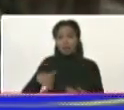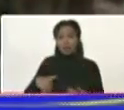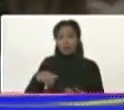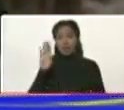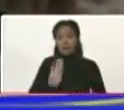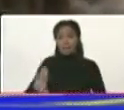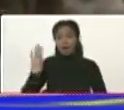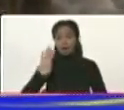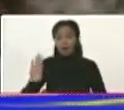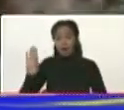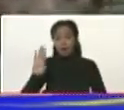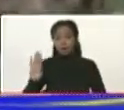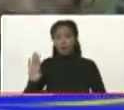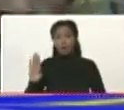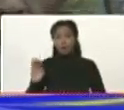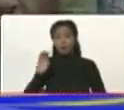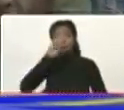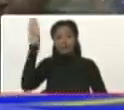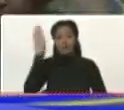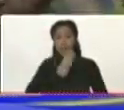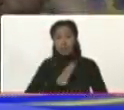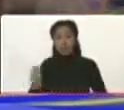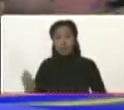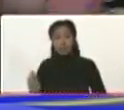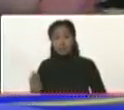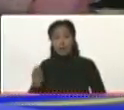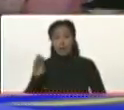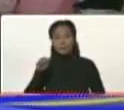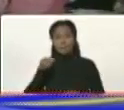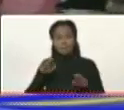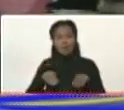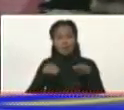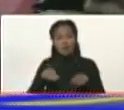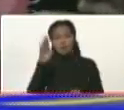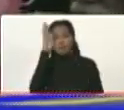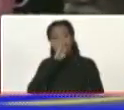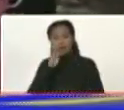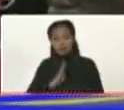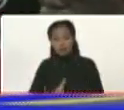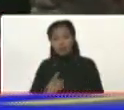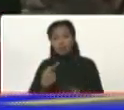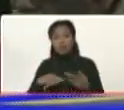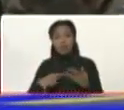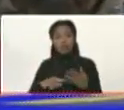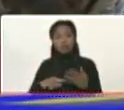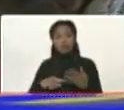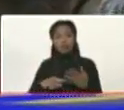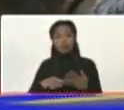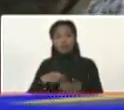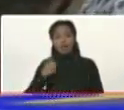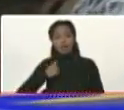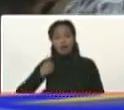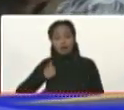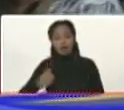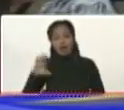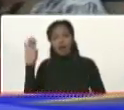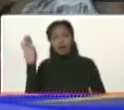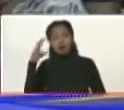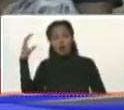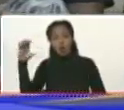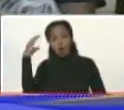Barbados, Belice, Benín, Bolivia, Brasil, Camerún, Canadá,